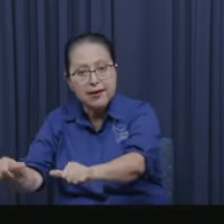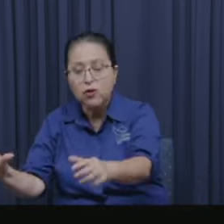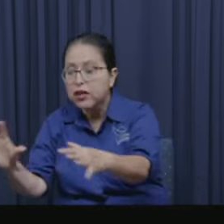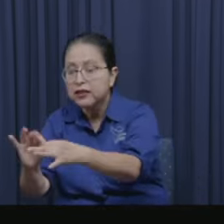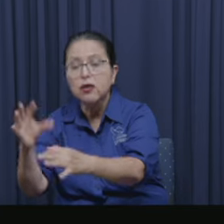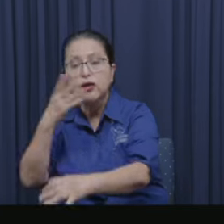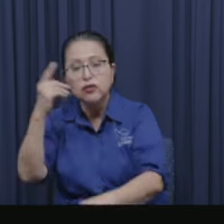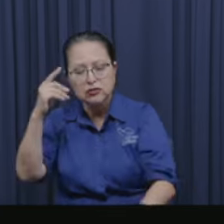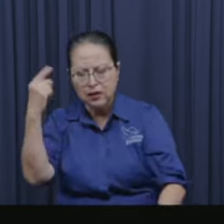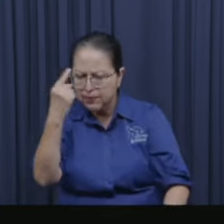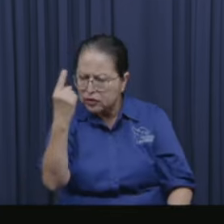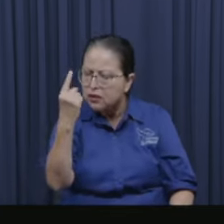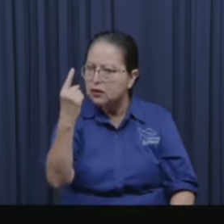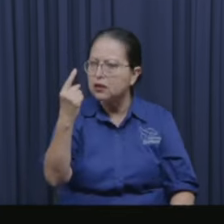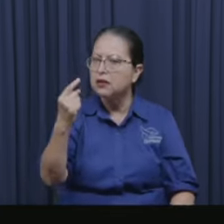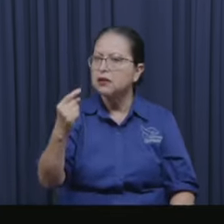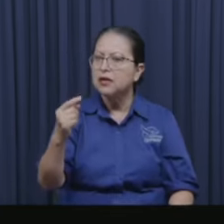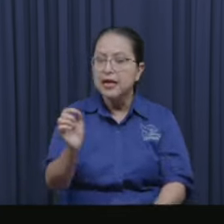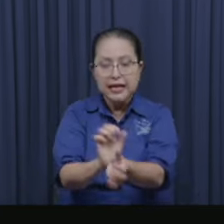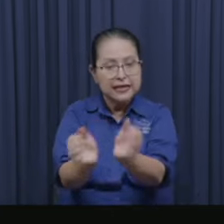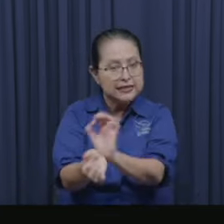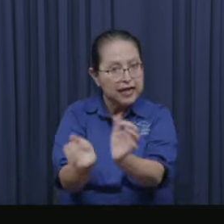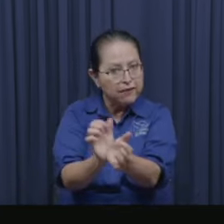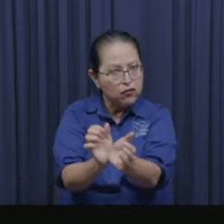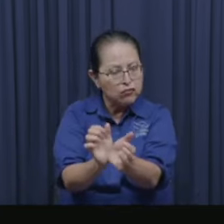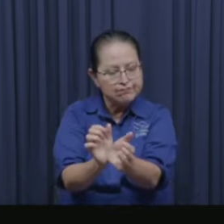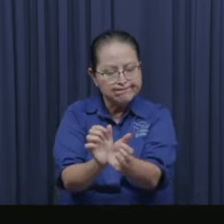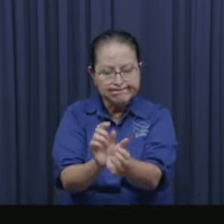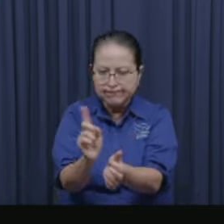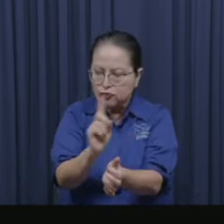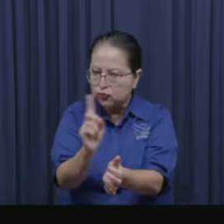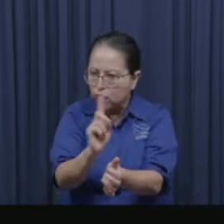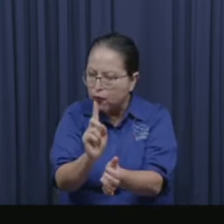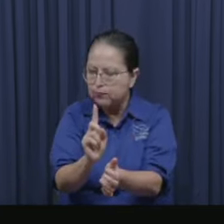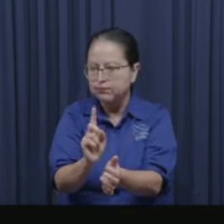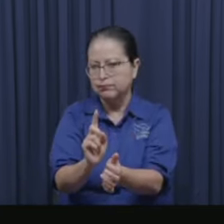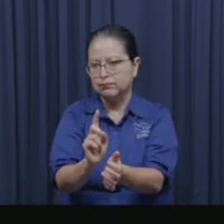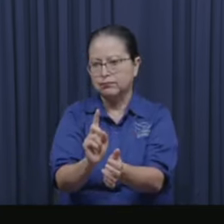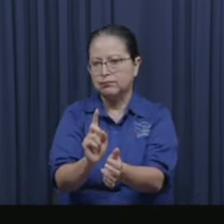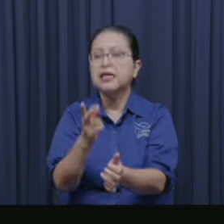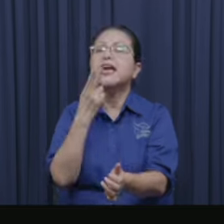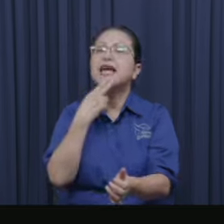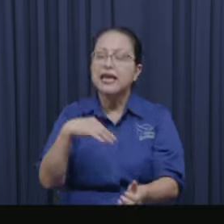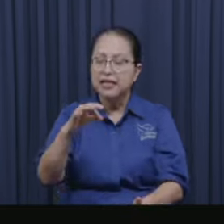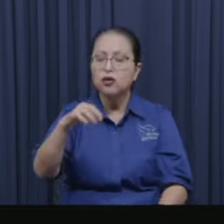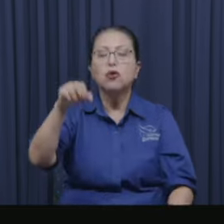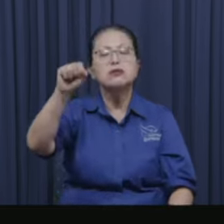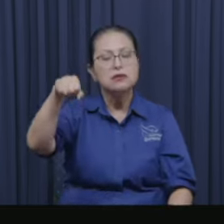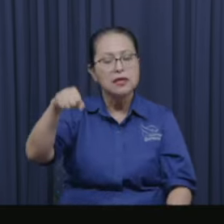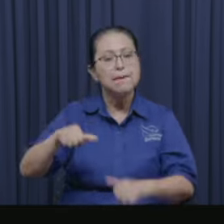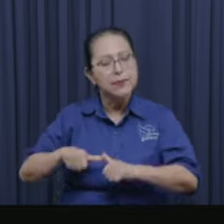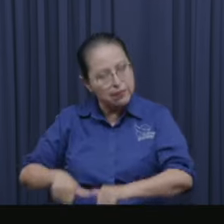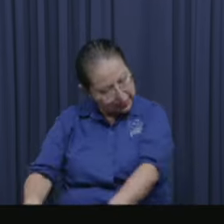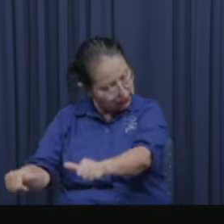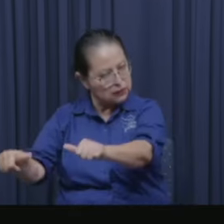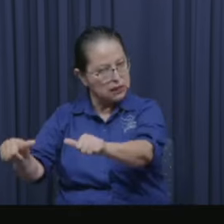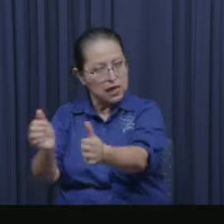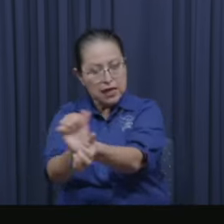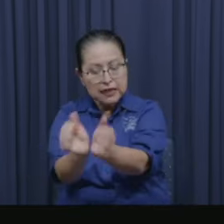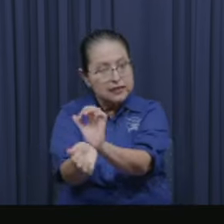permanecer Entonces el esclavo no permanece apliqué espiritualmente el